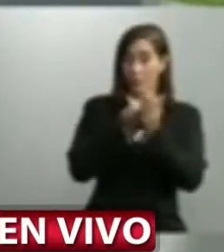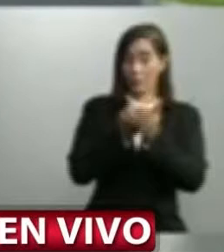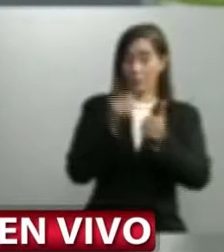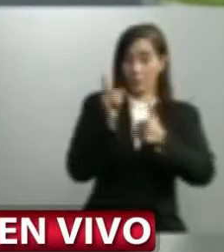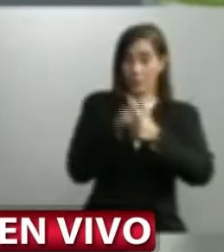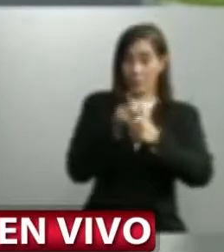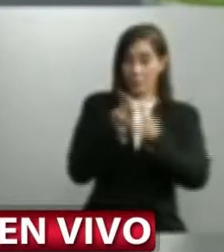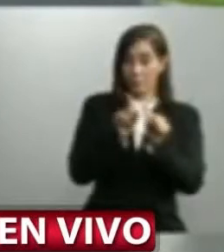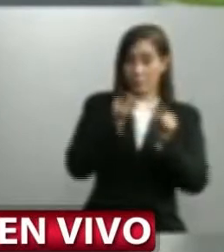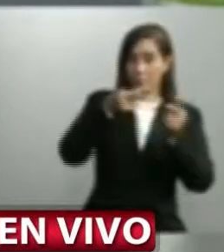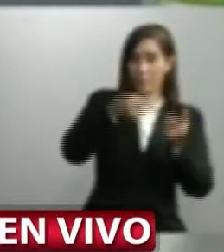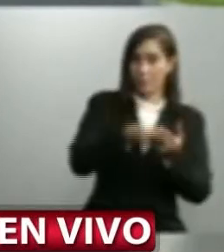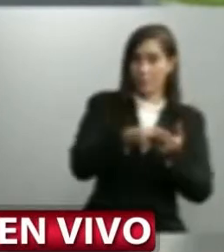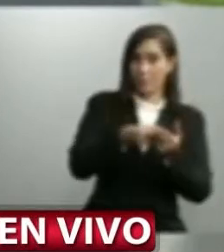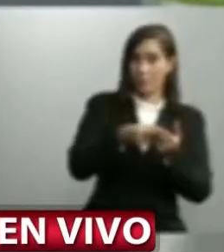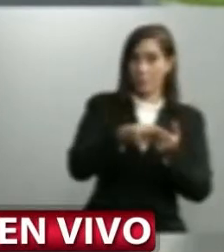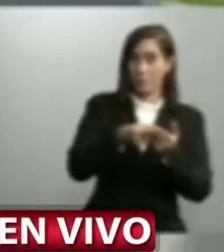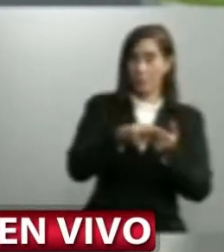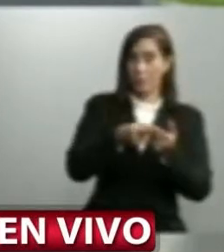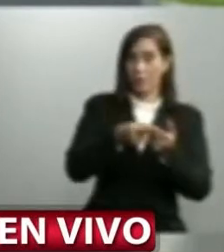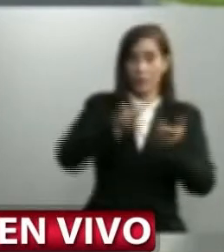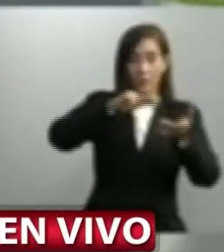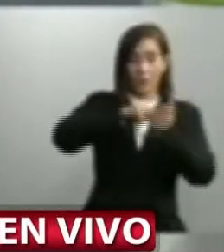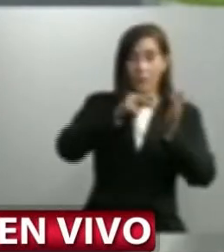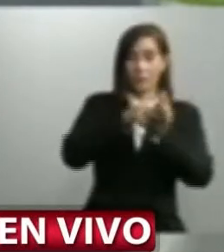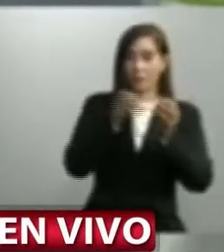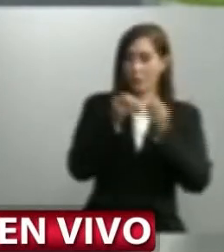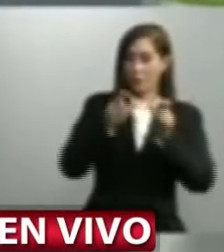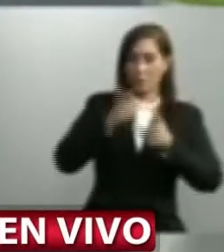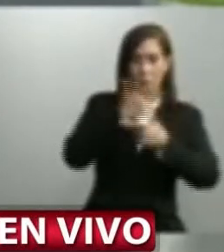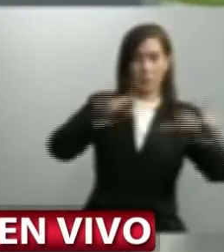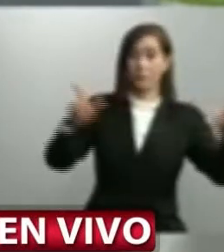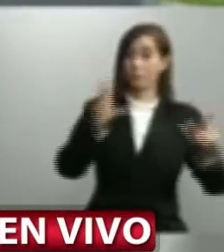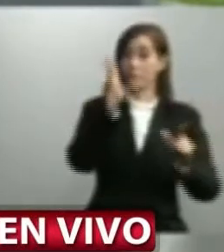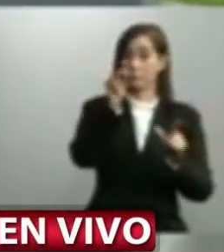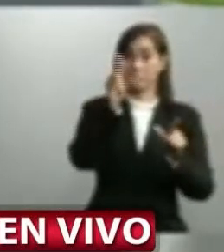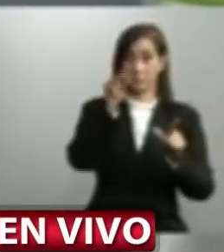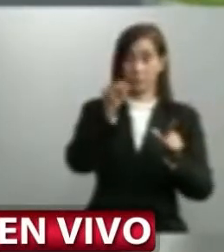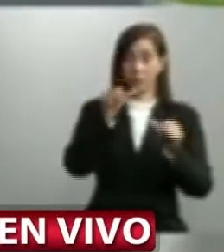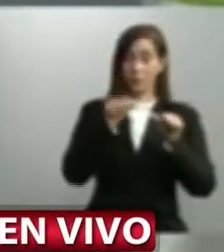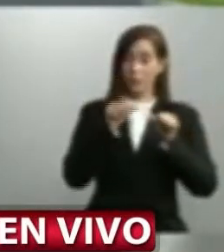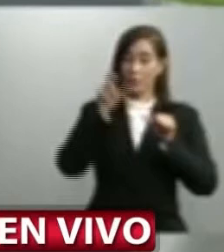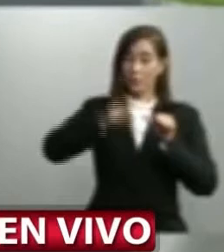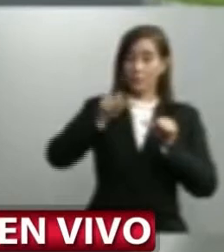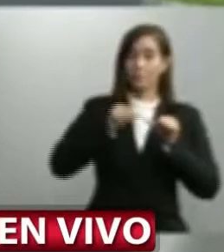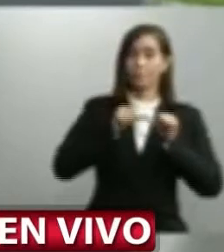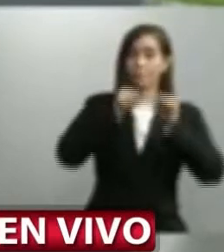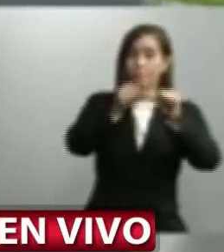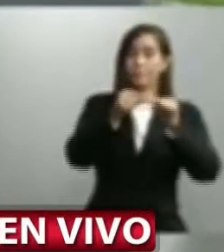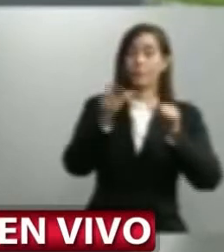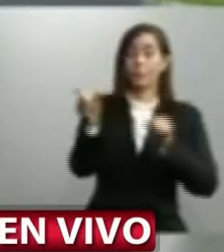etapa, no significa que vamos a descontrolarnos y a salir